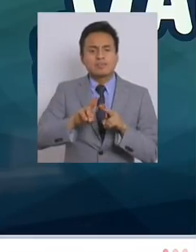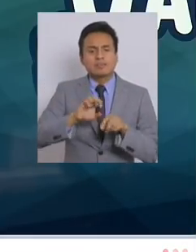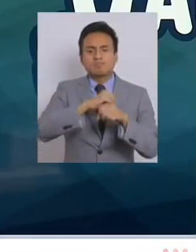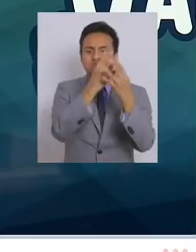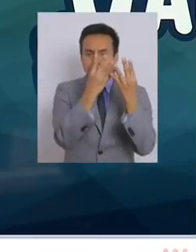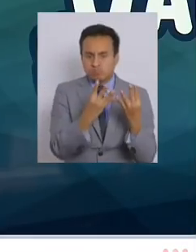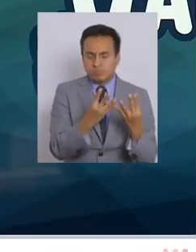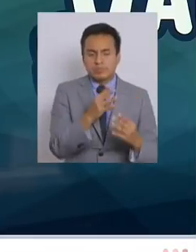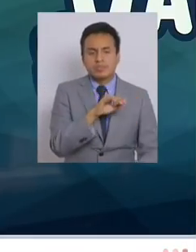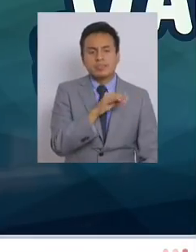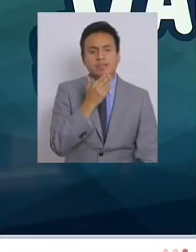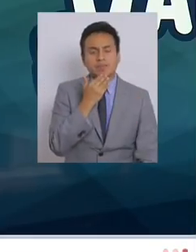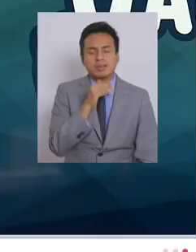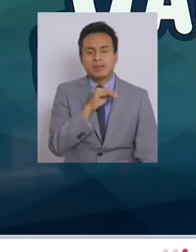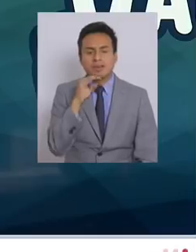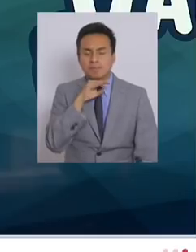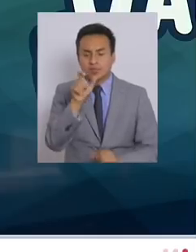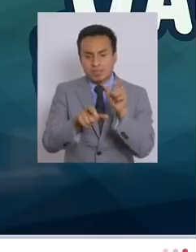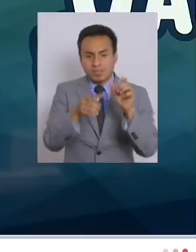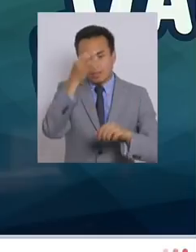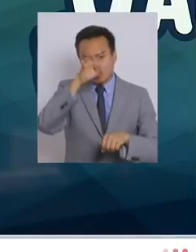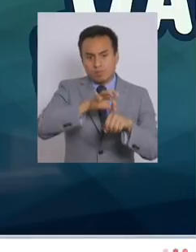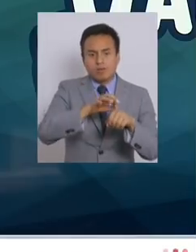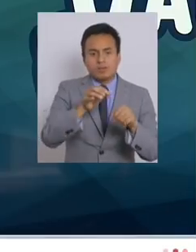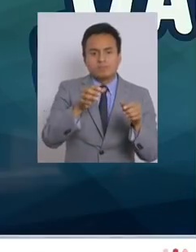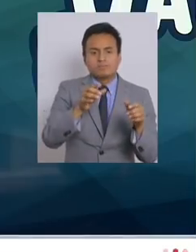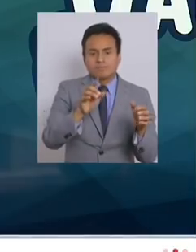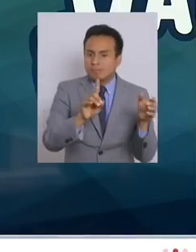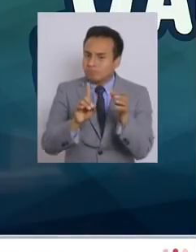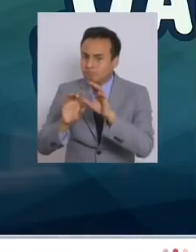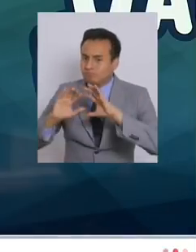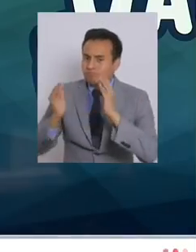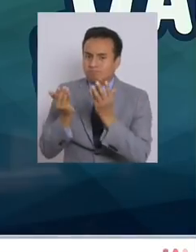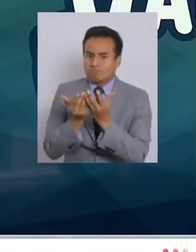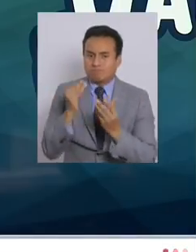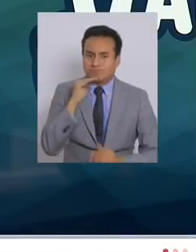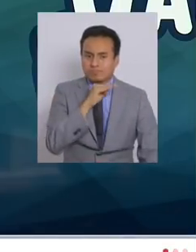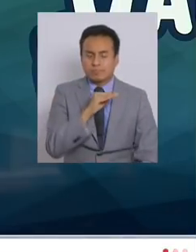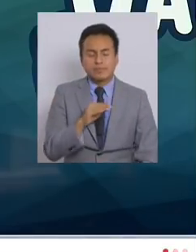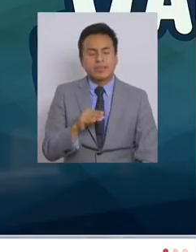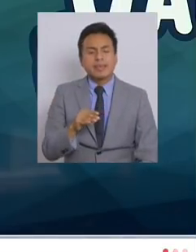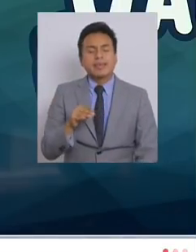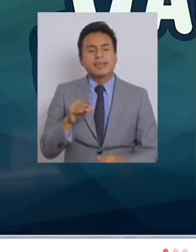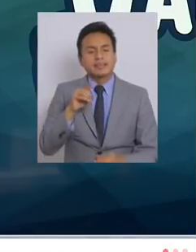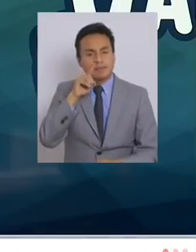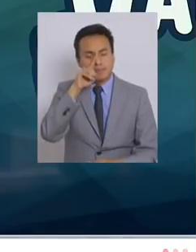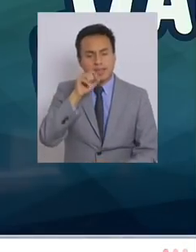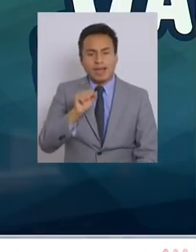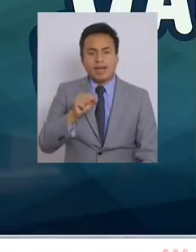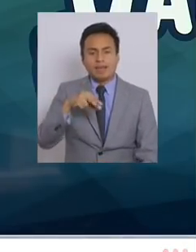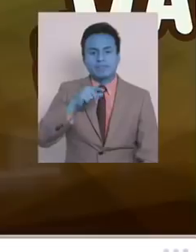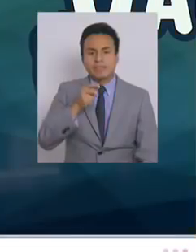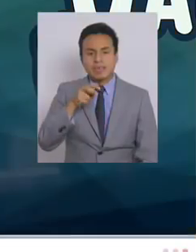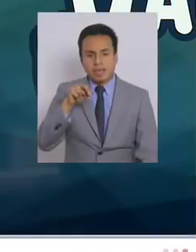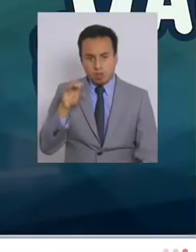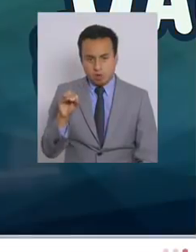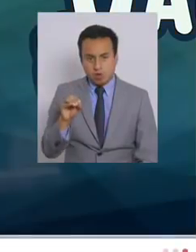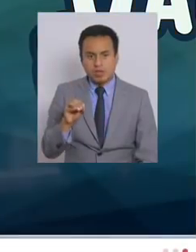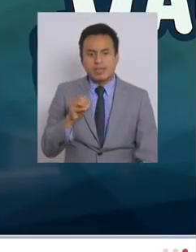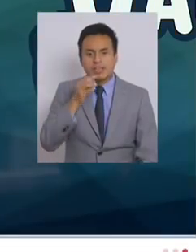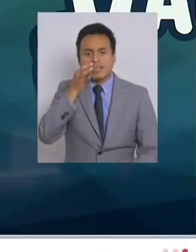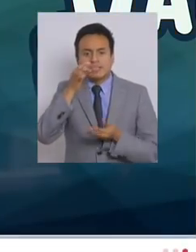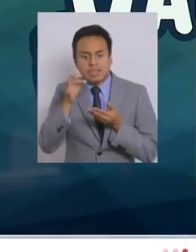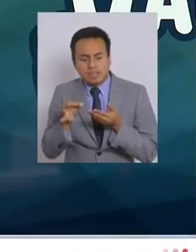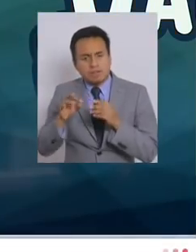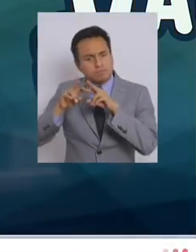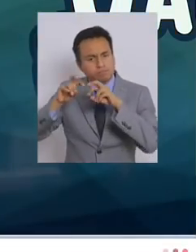y rápidamente pudimos aislar a las personas por lo tanto este examen de antígeno más en los test de saliva nos